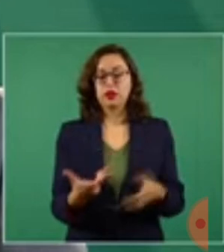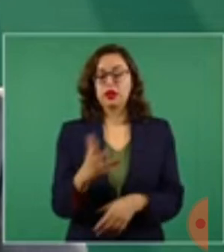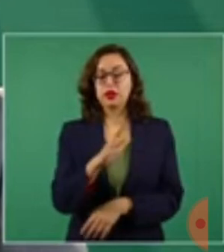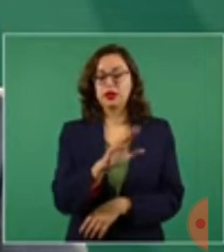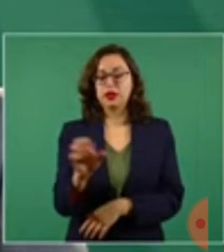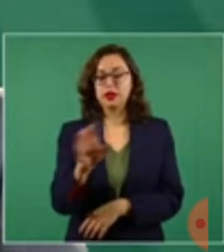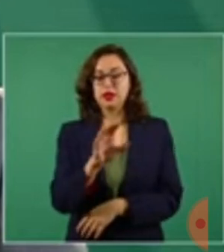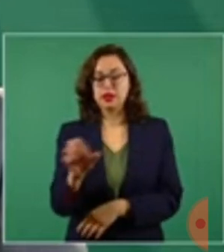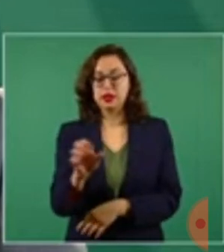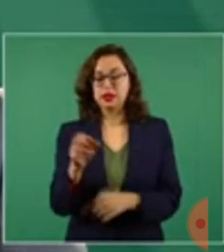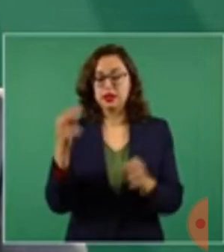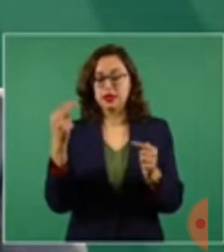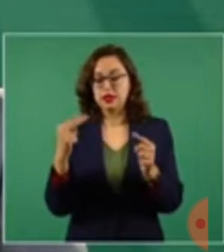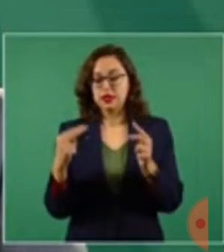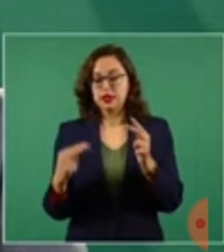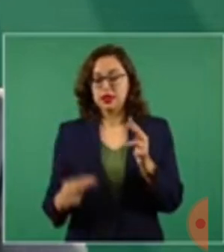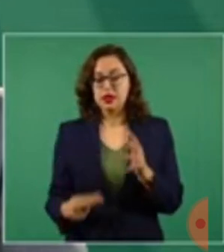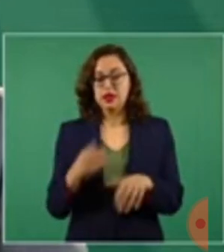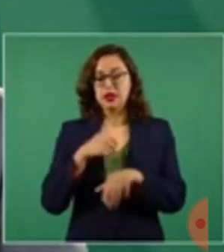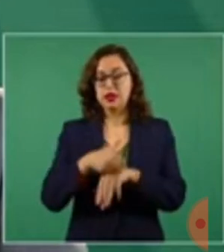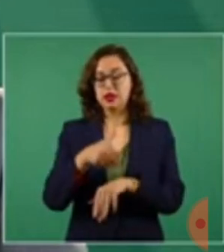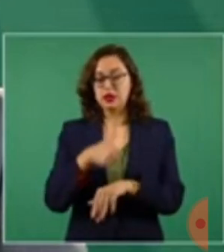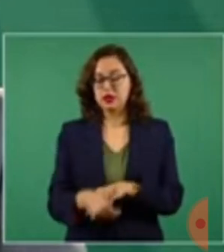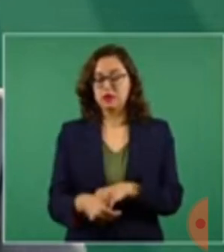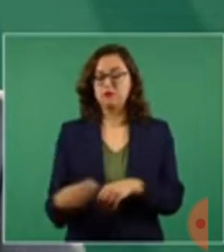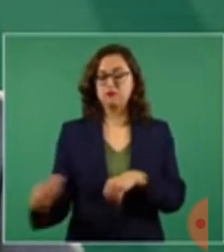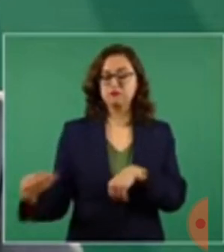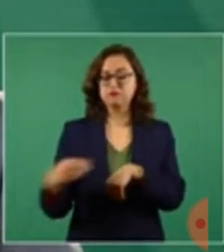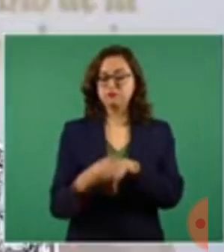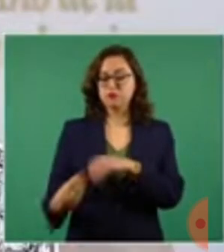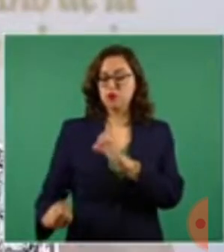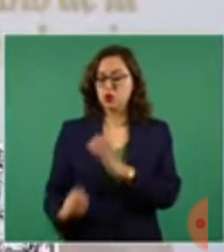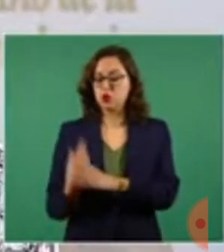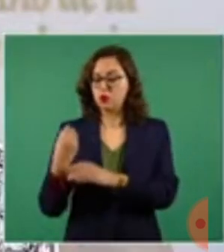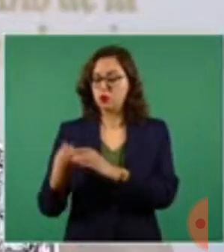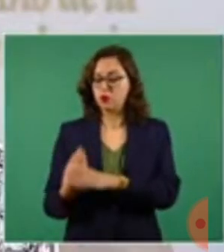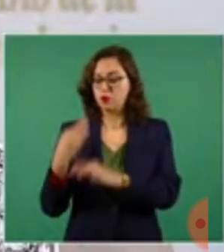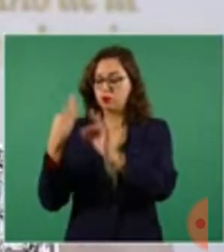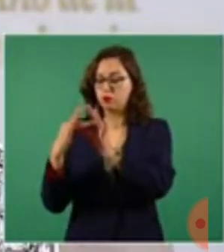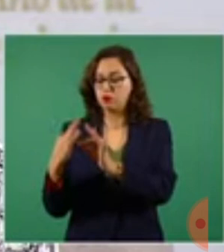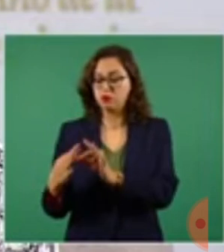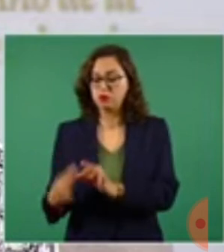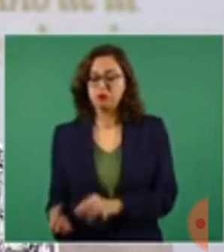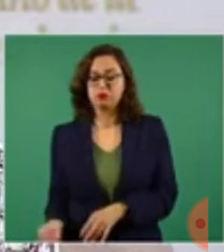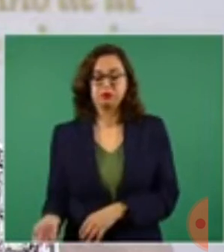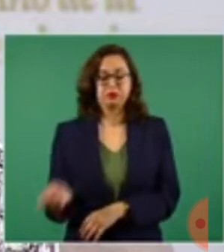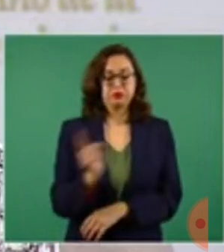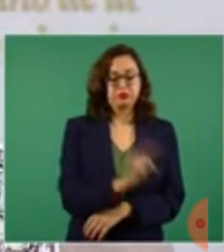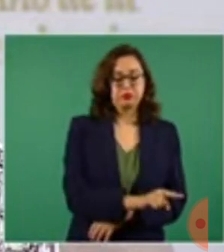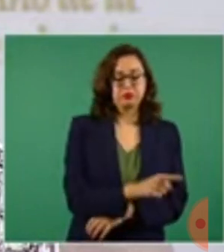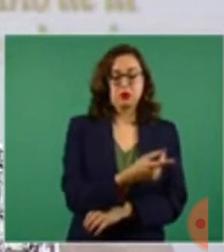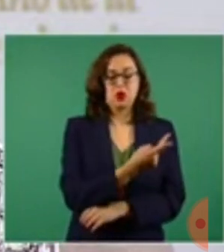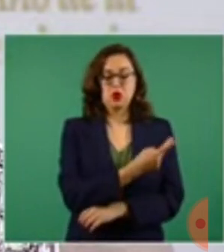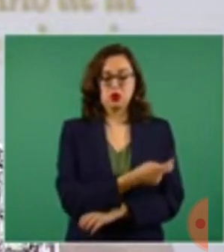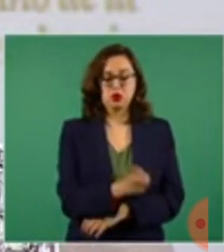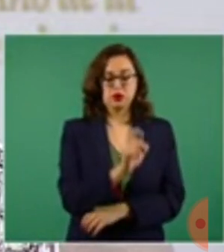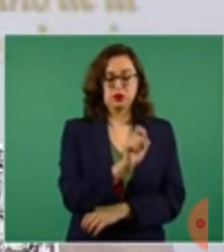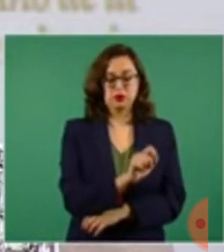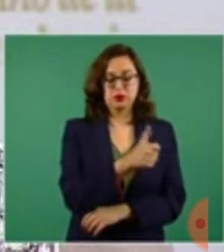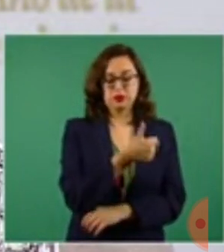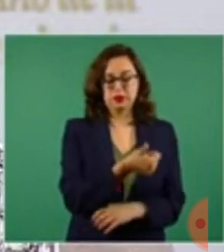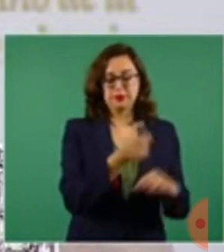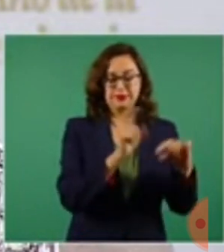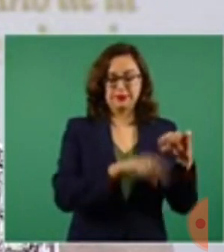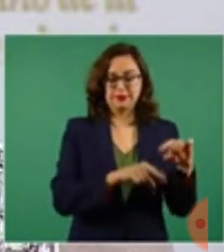500 claves están agregadas, son nuevas y se han eliminado una cuarta parte o una mitad,